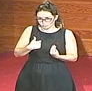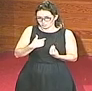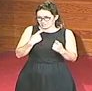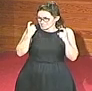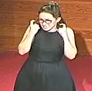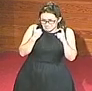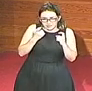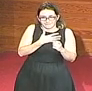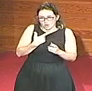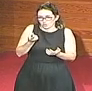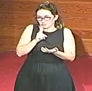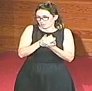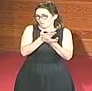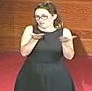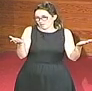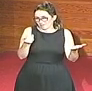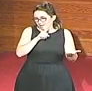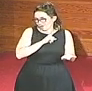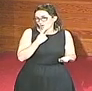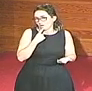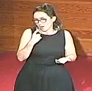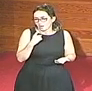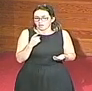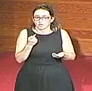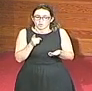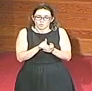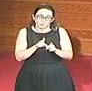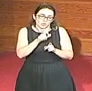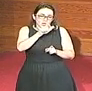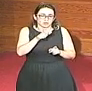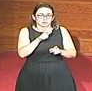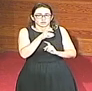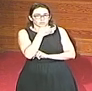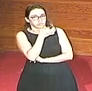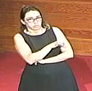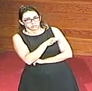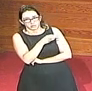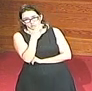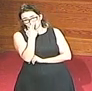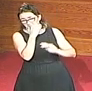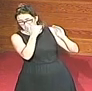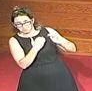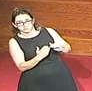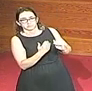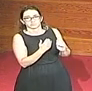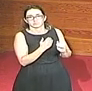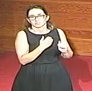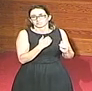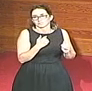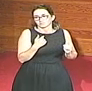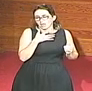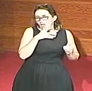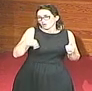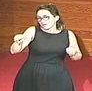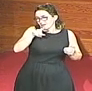confianza, por que no exista ese declive en el interés. Hay una sobreinformación. Ayer no sé si asististeis a la mesa